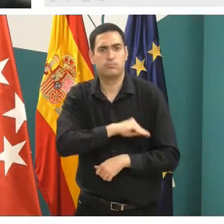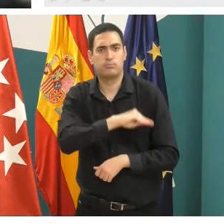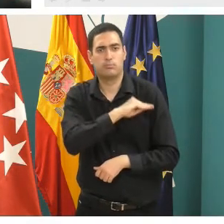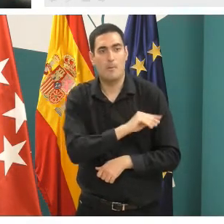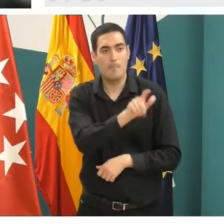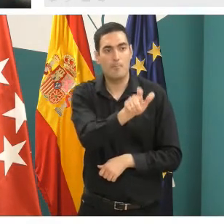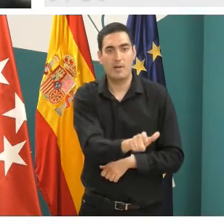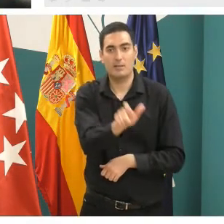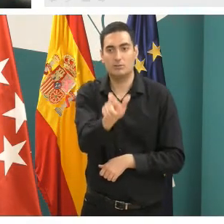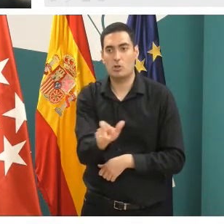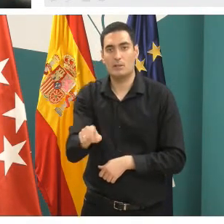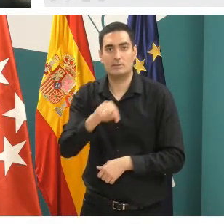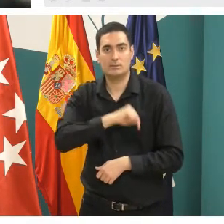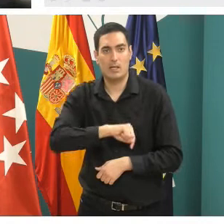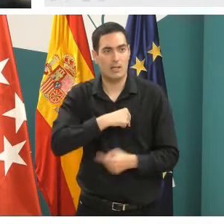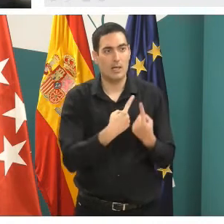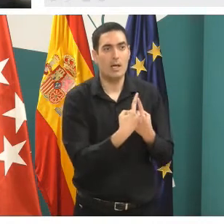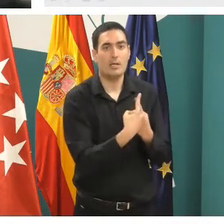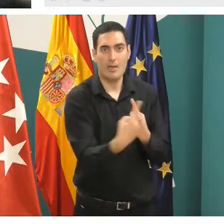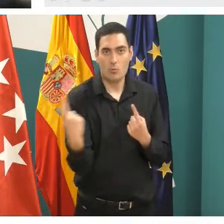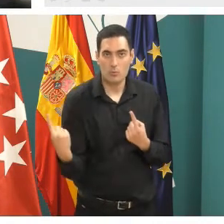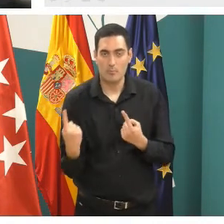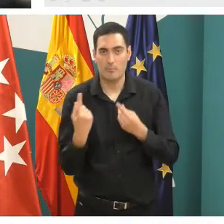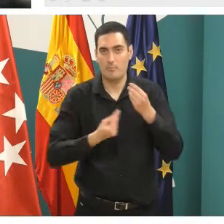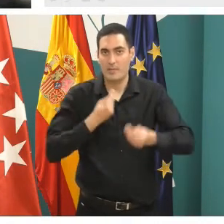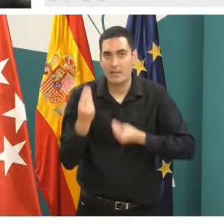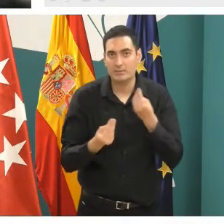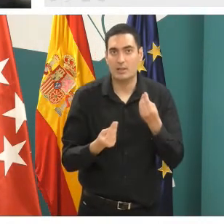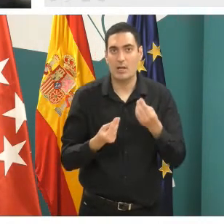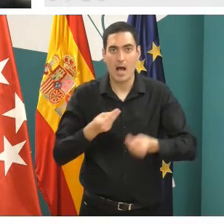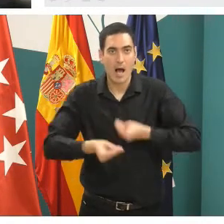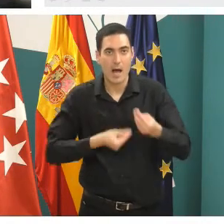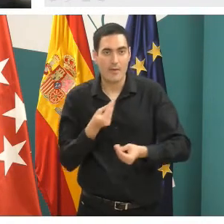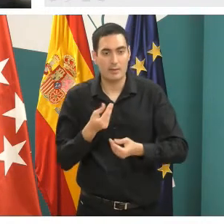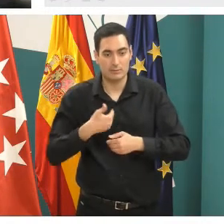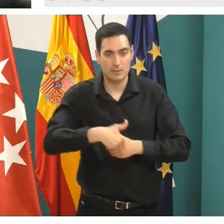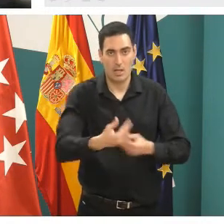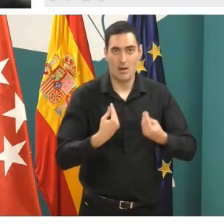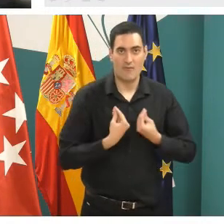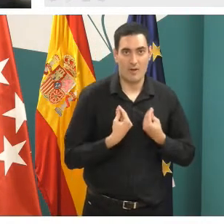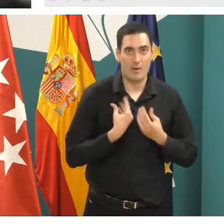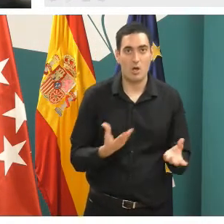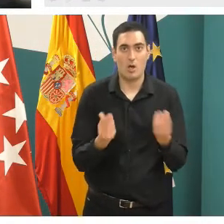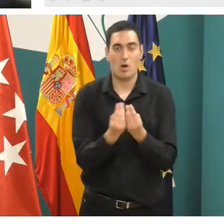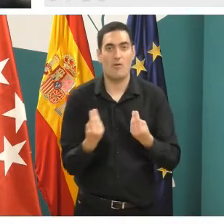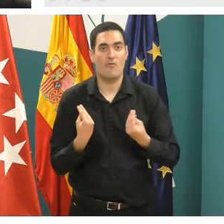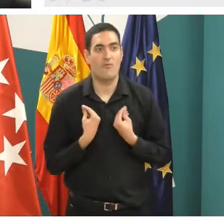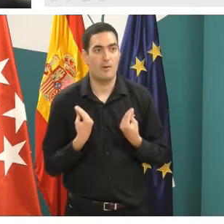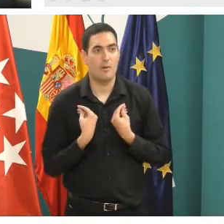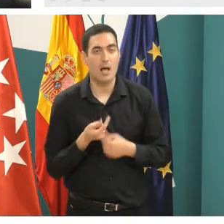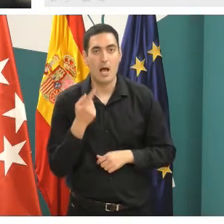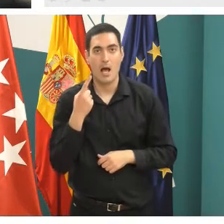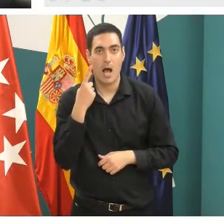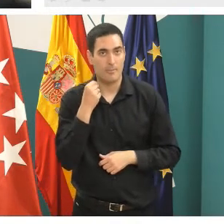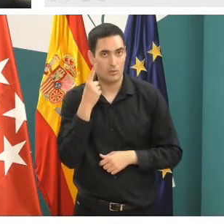personas sienten, piensan y hacen a la hora de vivir y convivir con ellas, los hábitos